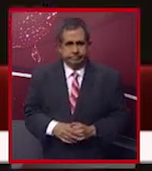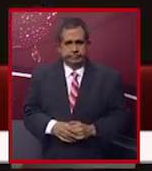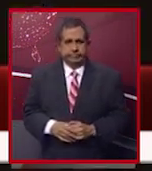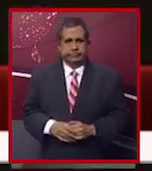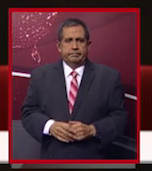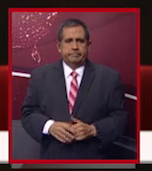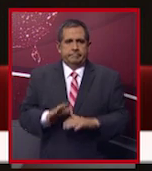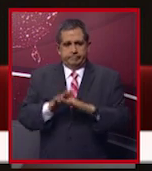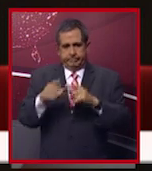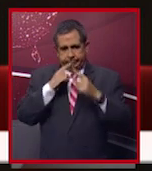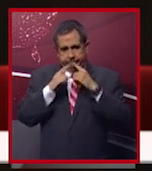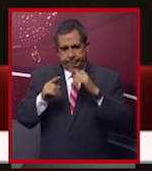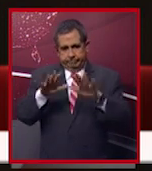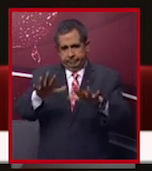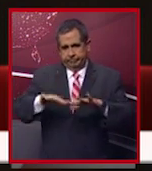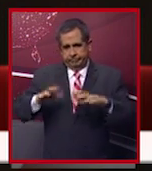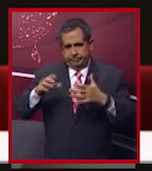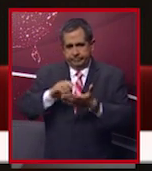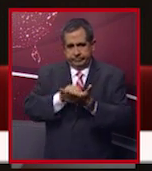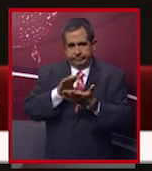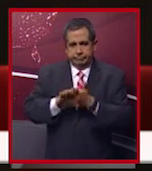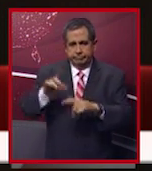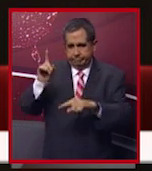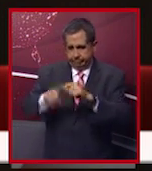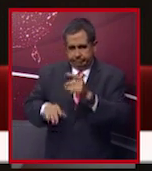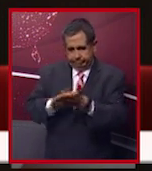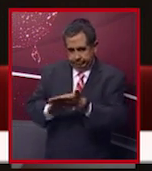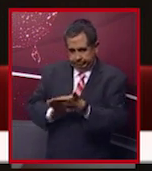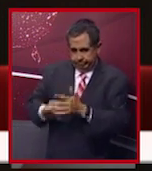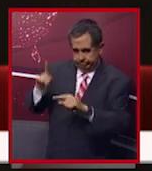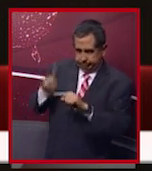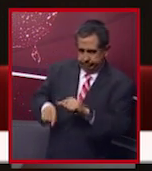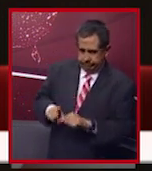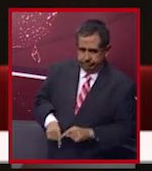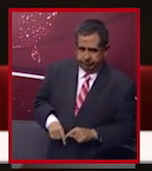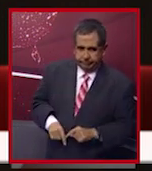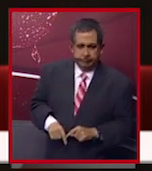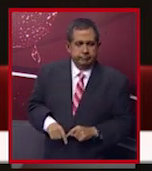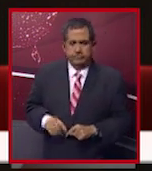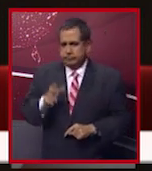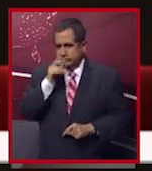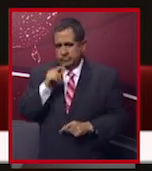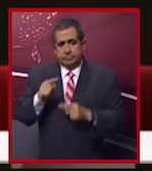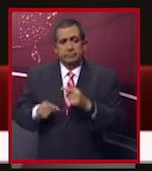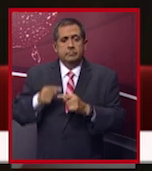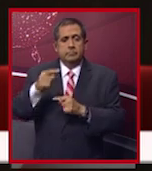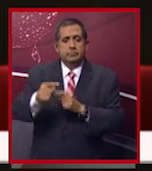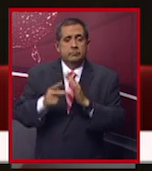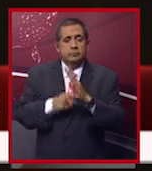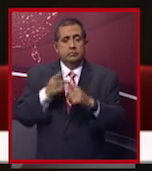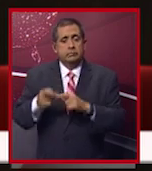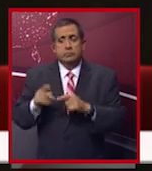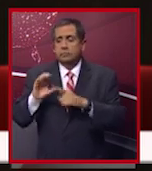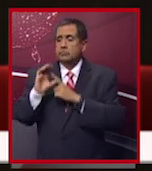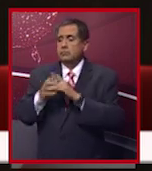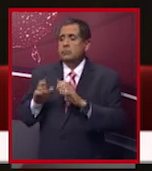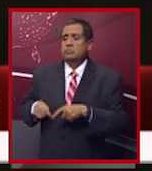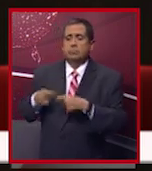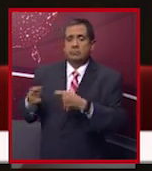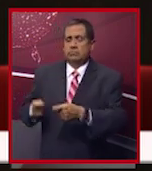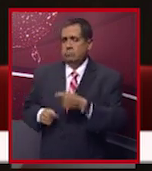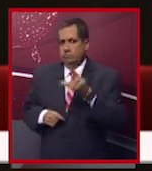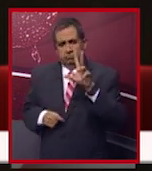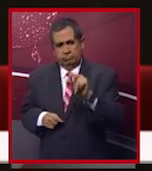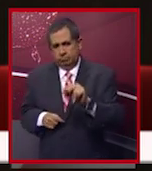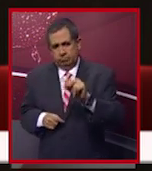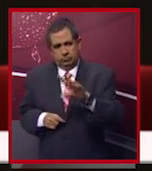Han sido por la Asamblea desechados. No procede devolver a comisión